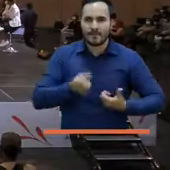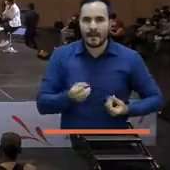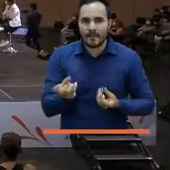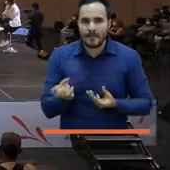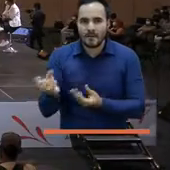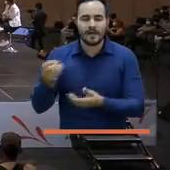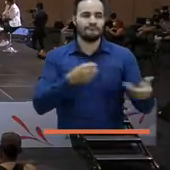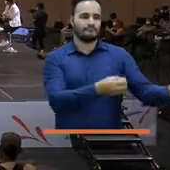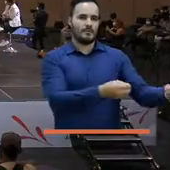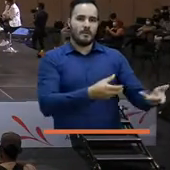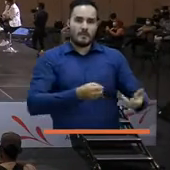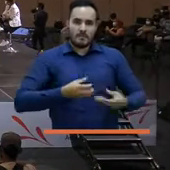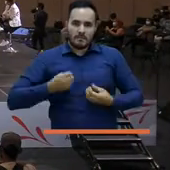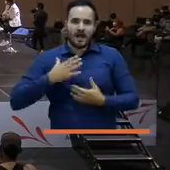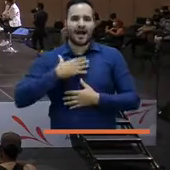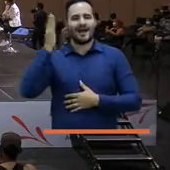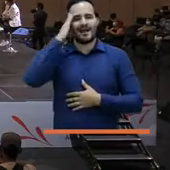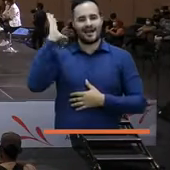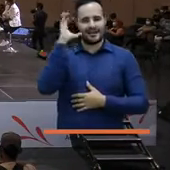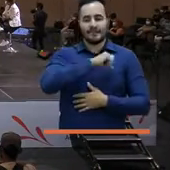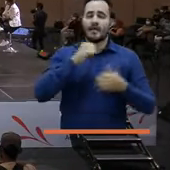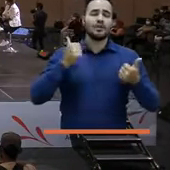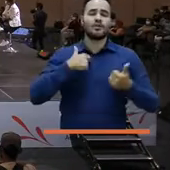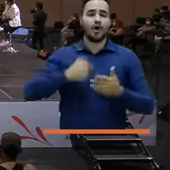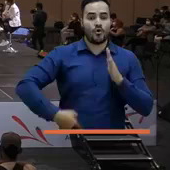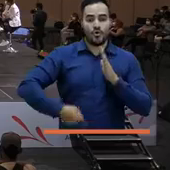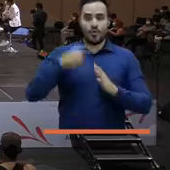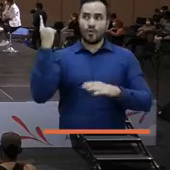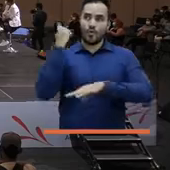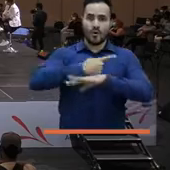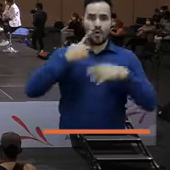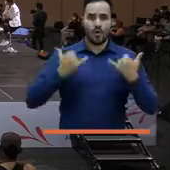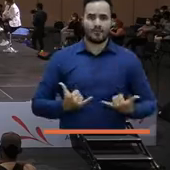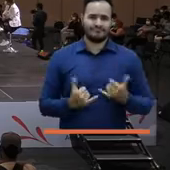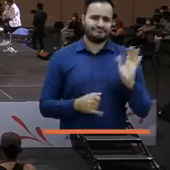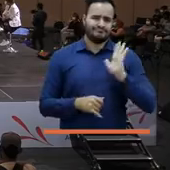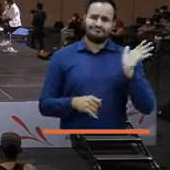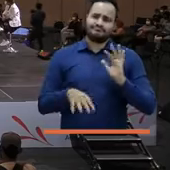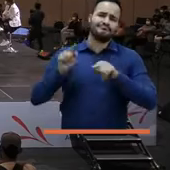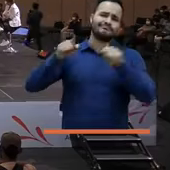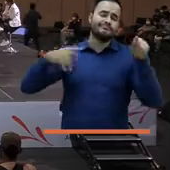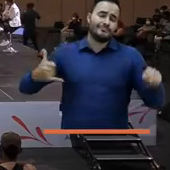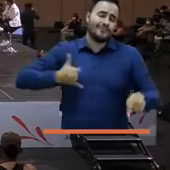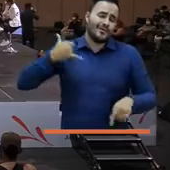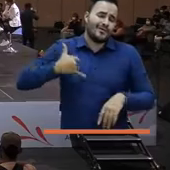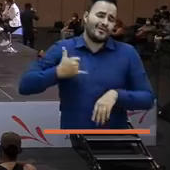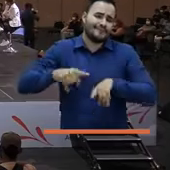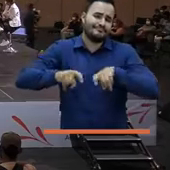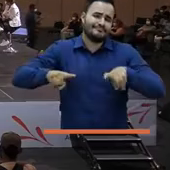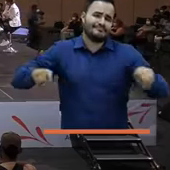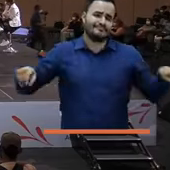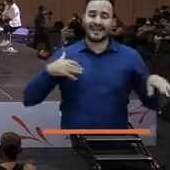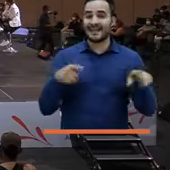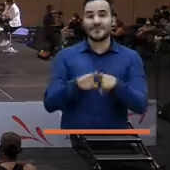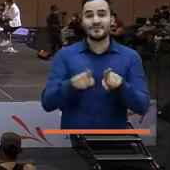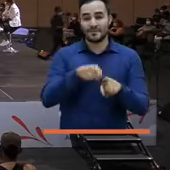tengo que definir hoy o que tengo que aclarar hoy esto es un público absolutamente joven y seguramente muchos de ustedes se han sentido como que